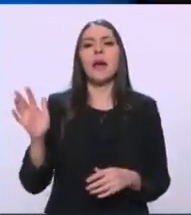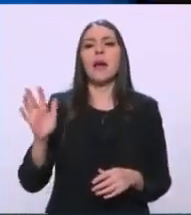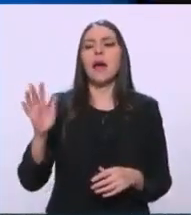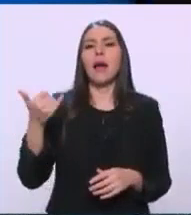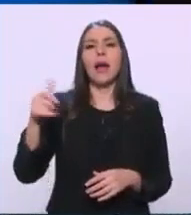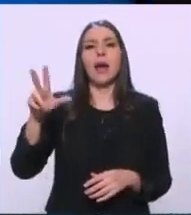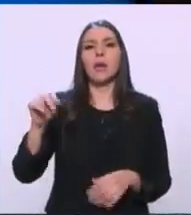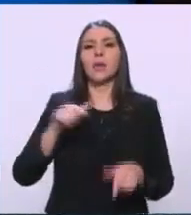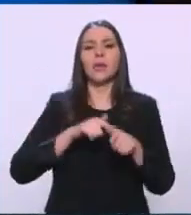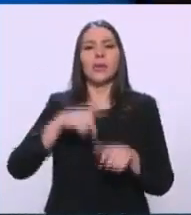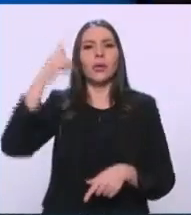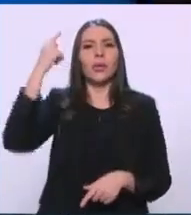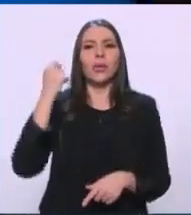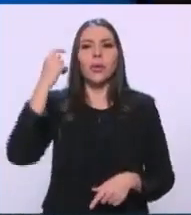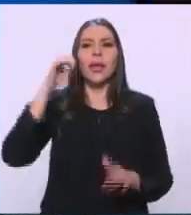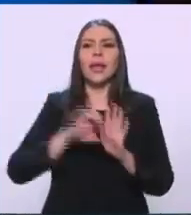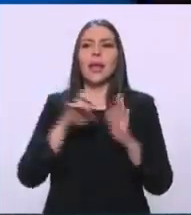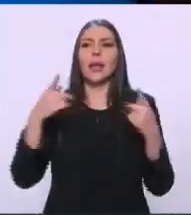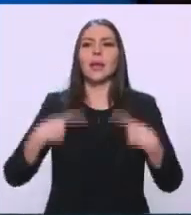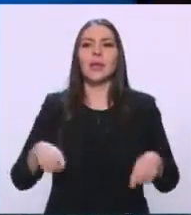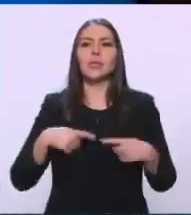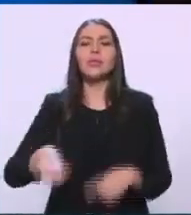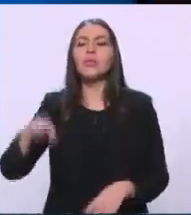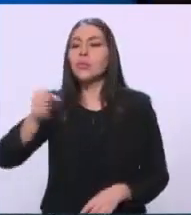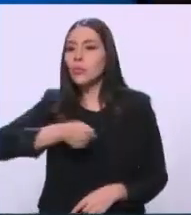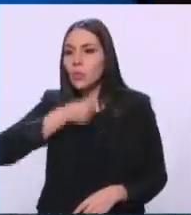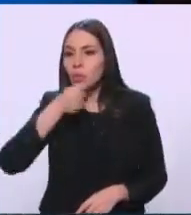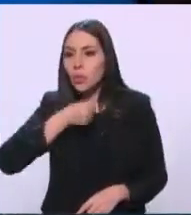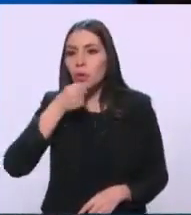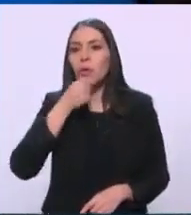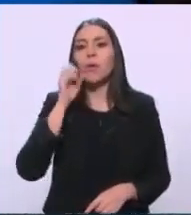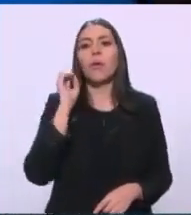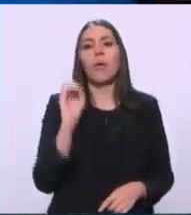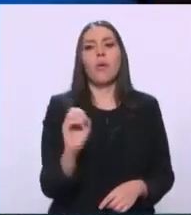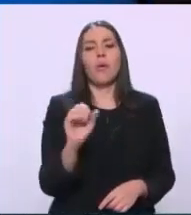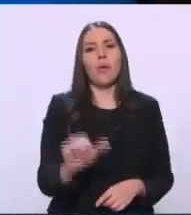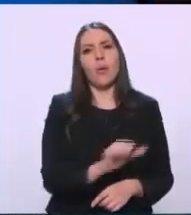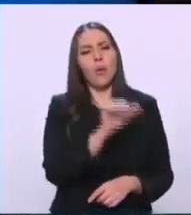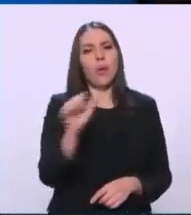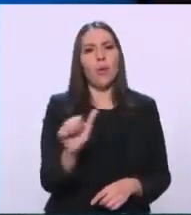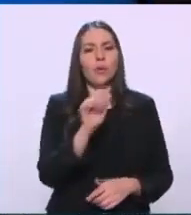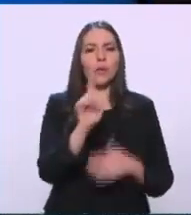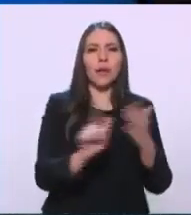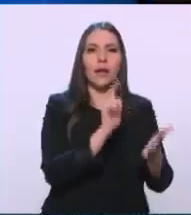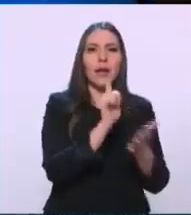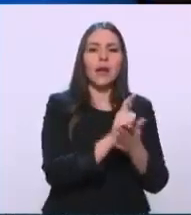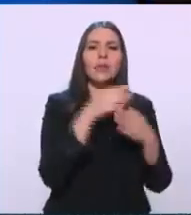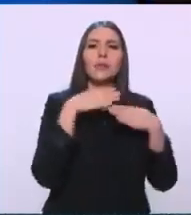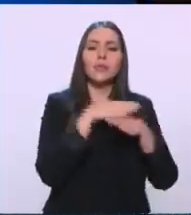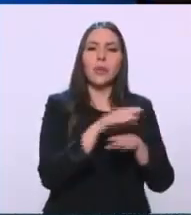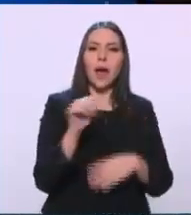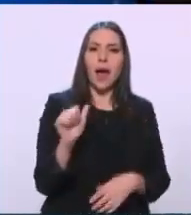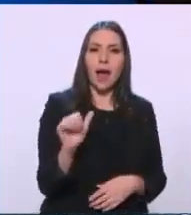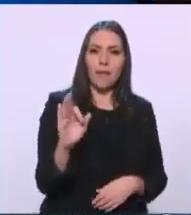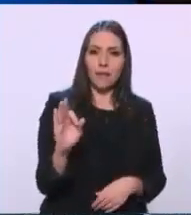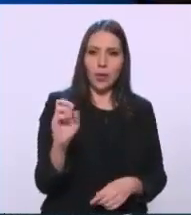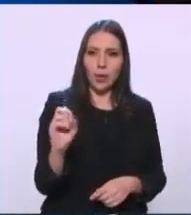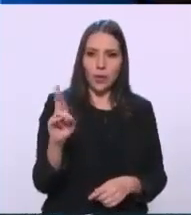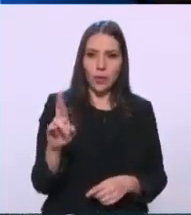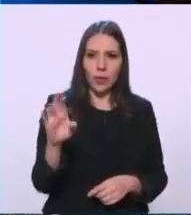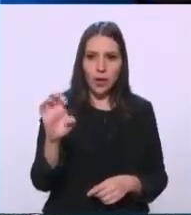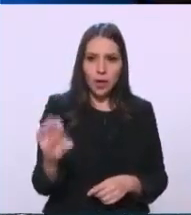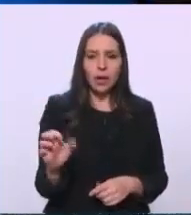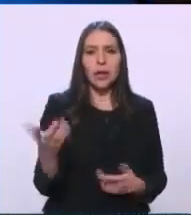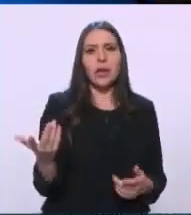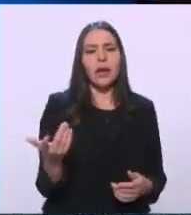los de la tercera edad, la reforma de las Afores, y por otro lado a los que aún no entran al mercado